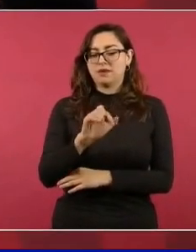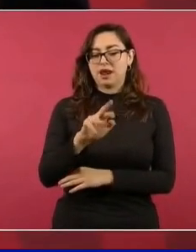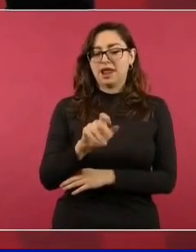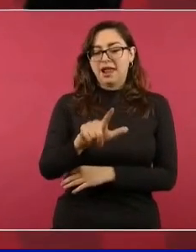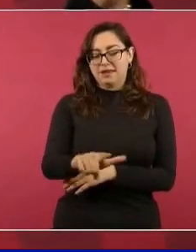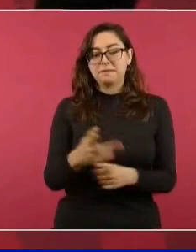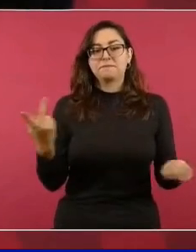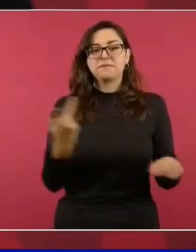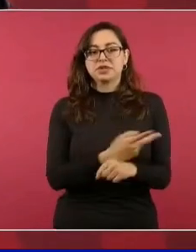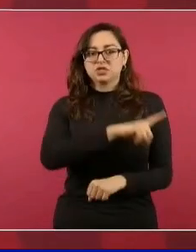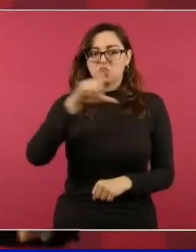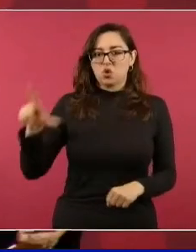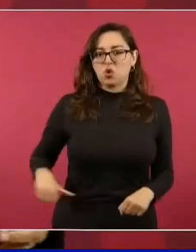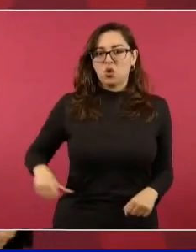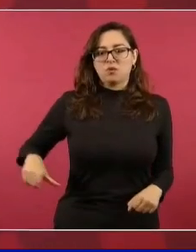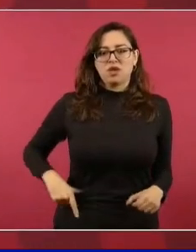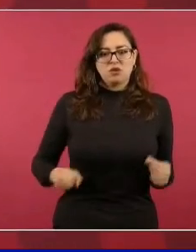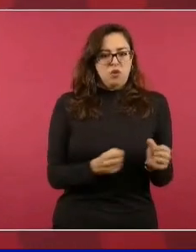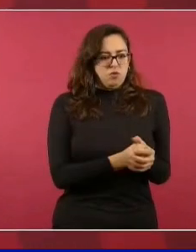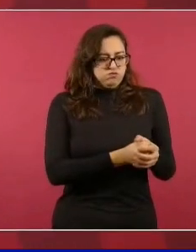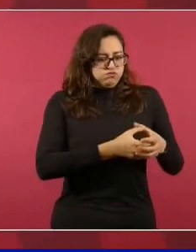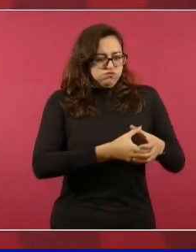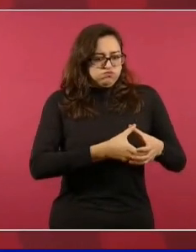creció demasiado el aparato